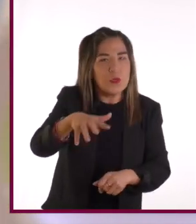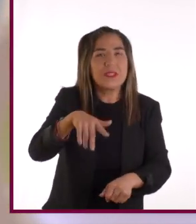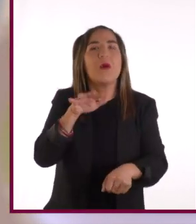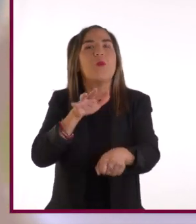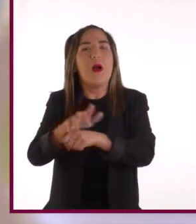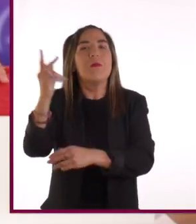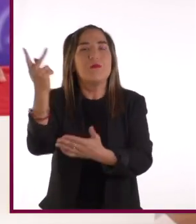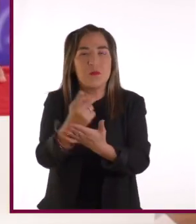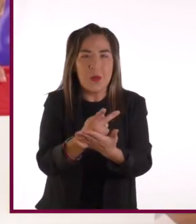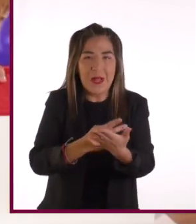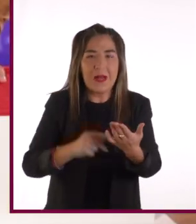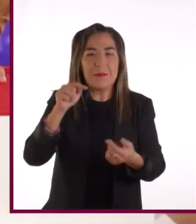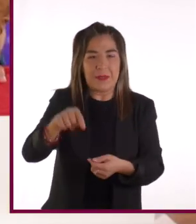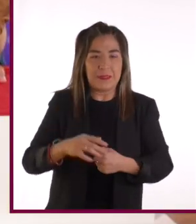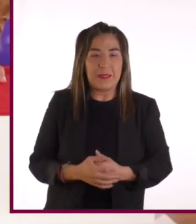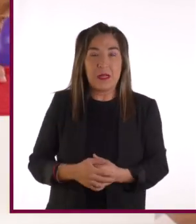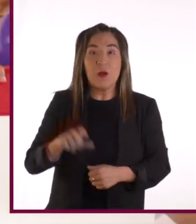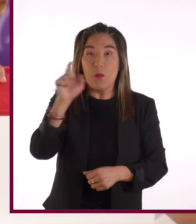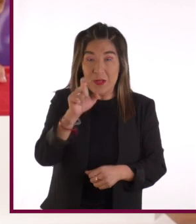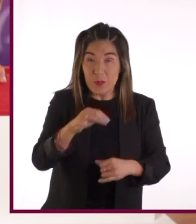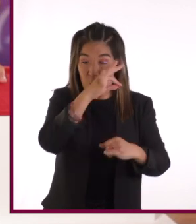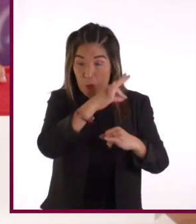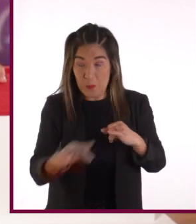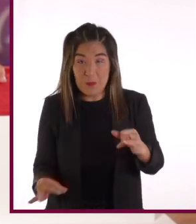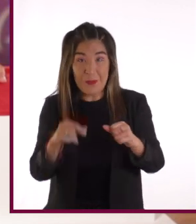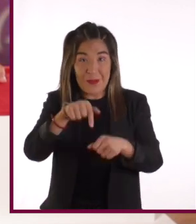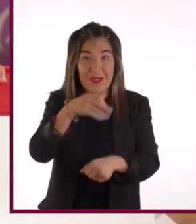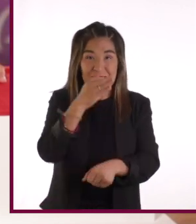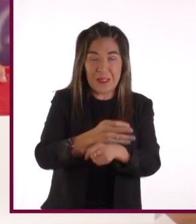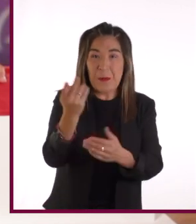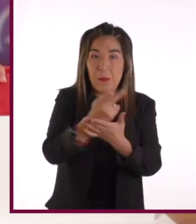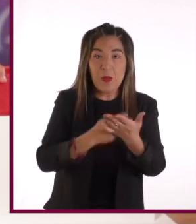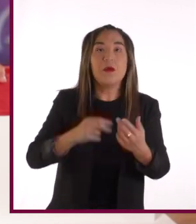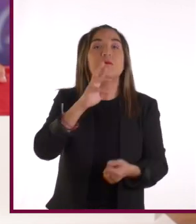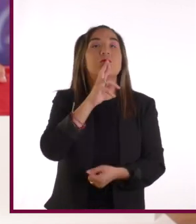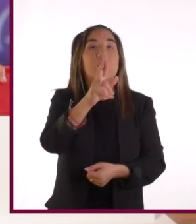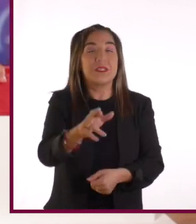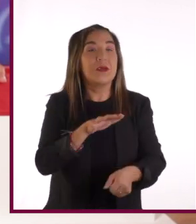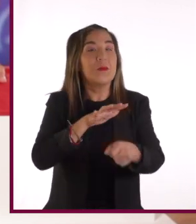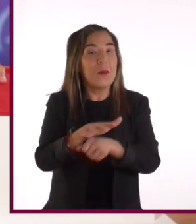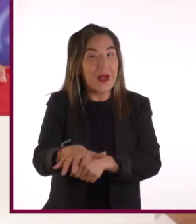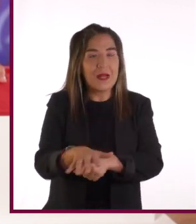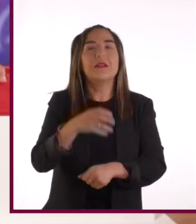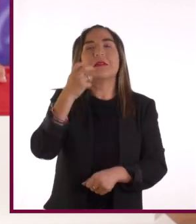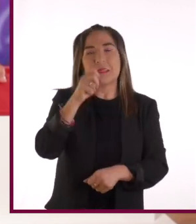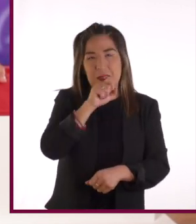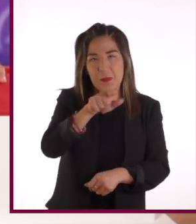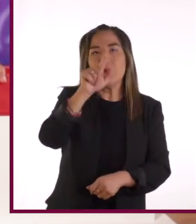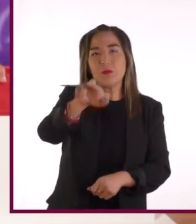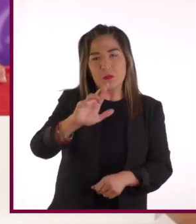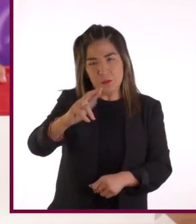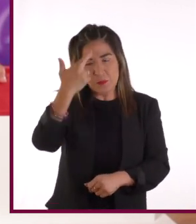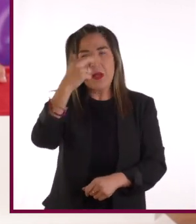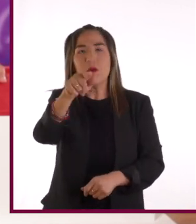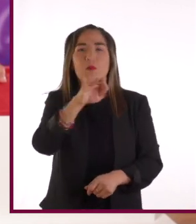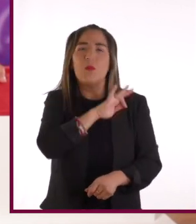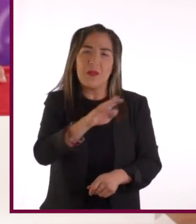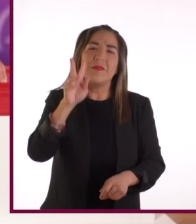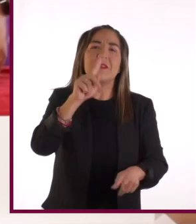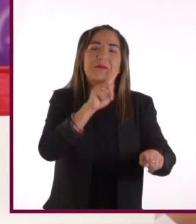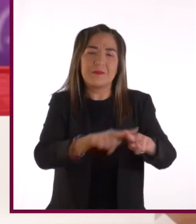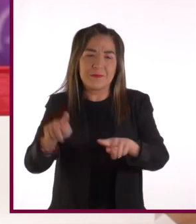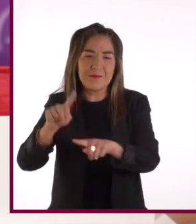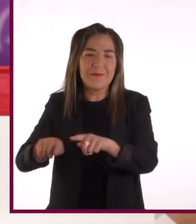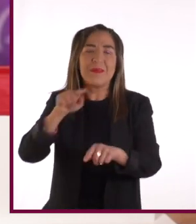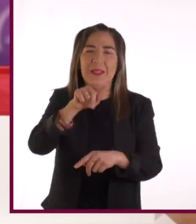el programa específico. Al final, además de dar las respuestas a la paradoja del barbero, les recordaremos las vías para volver a